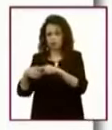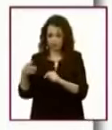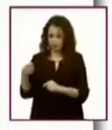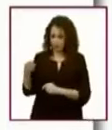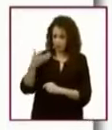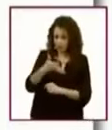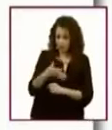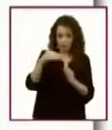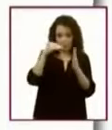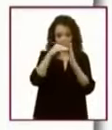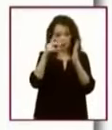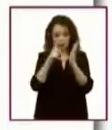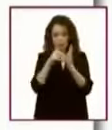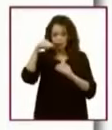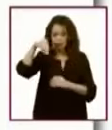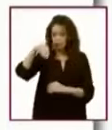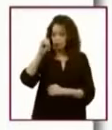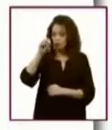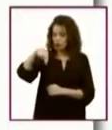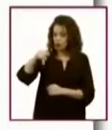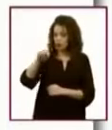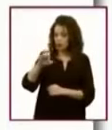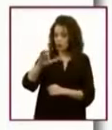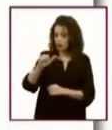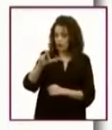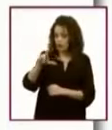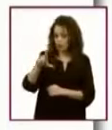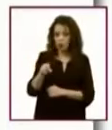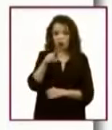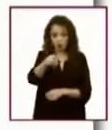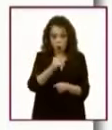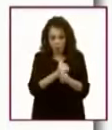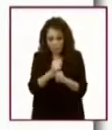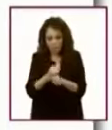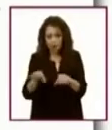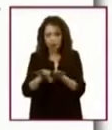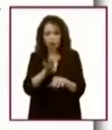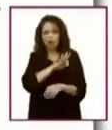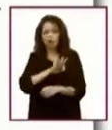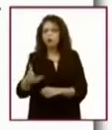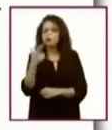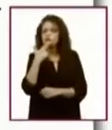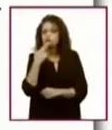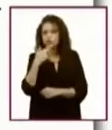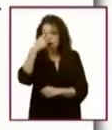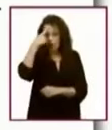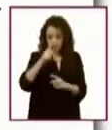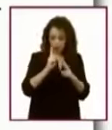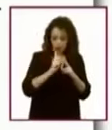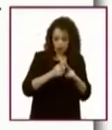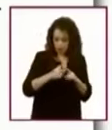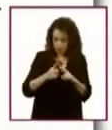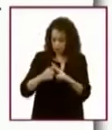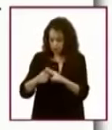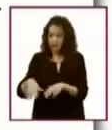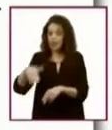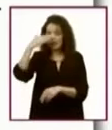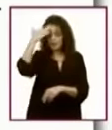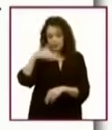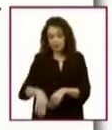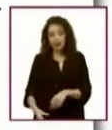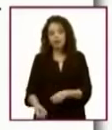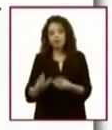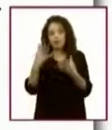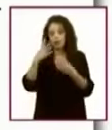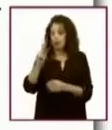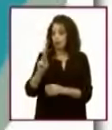Carlo. Investiga cómo puedes utilizar ese método para calcular una aproximación de pi y haz el experimento.